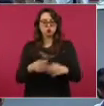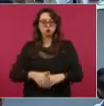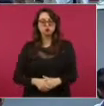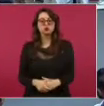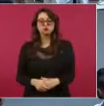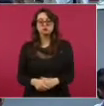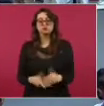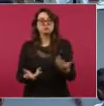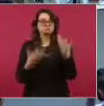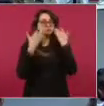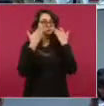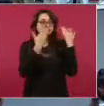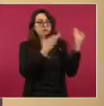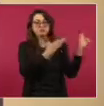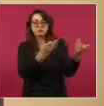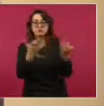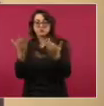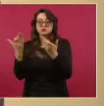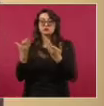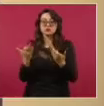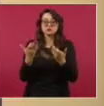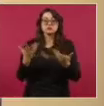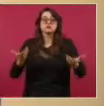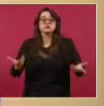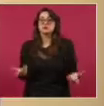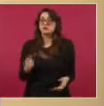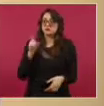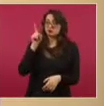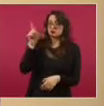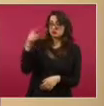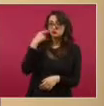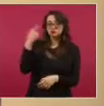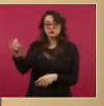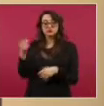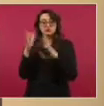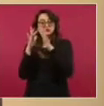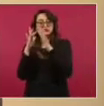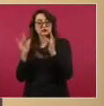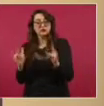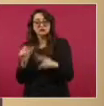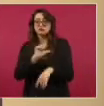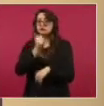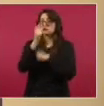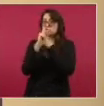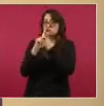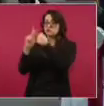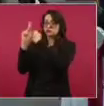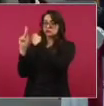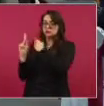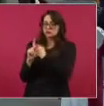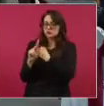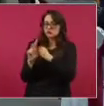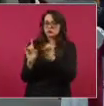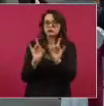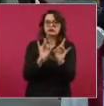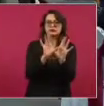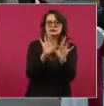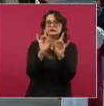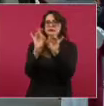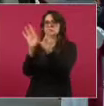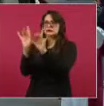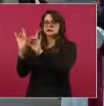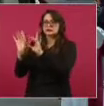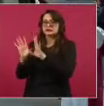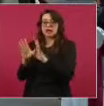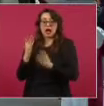el mundo. Allí están los recientes acontecimientos en Francia y otras latitudes. En México, la relación